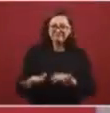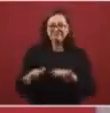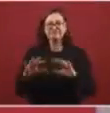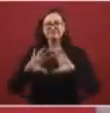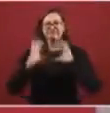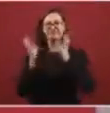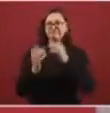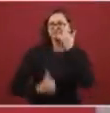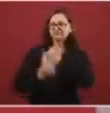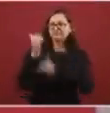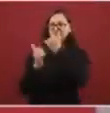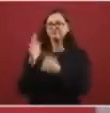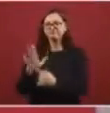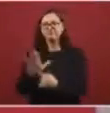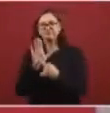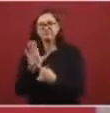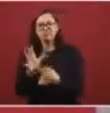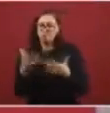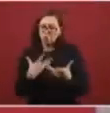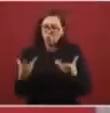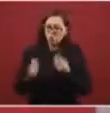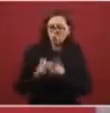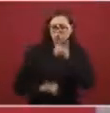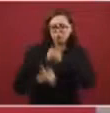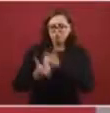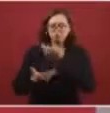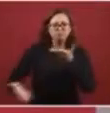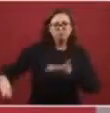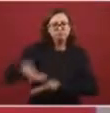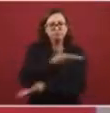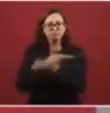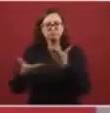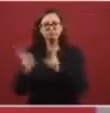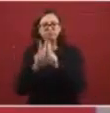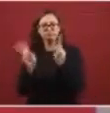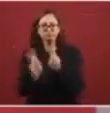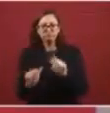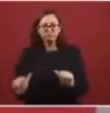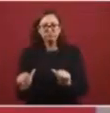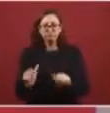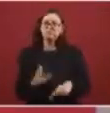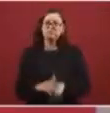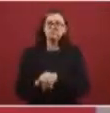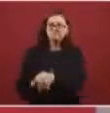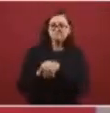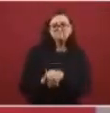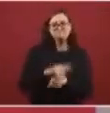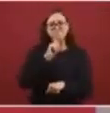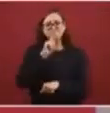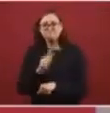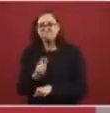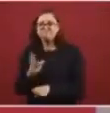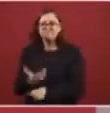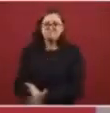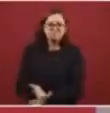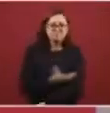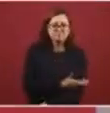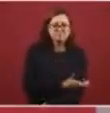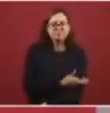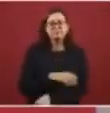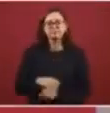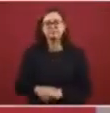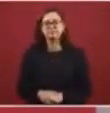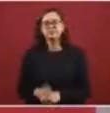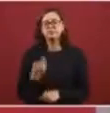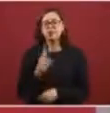convivir y competir civilizadamente y en paz. En compartir vivencias de amistad, de compañía,